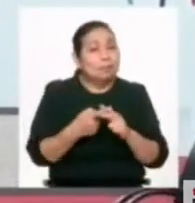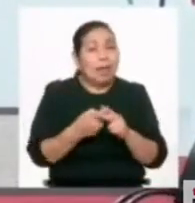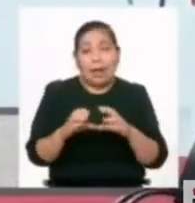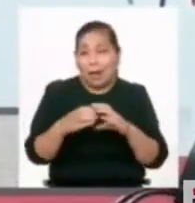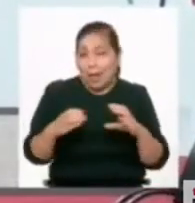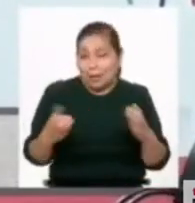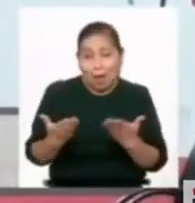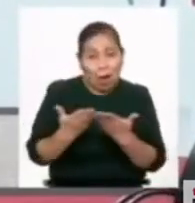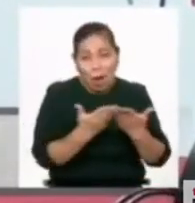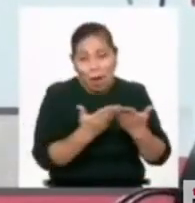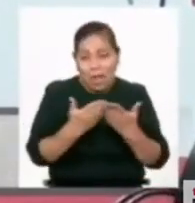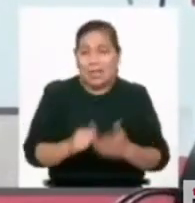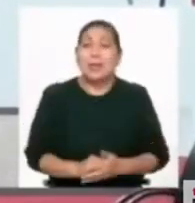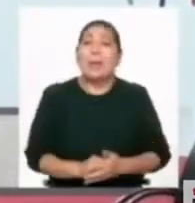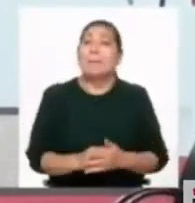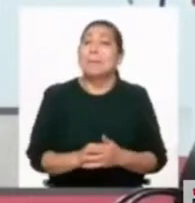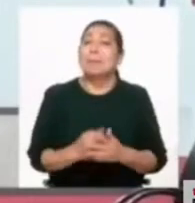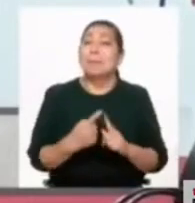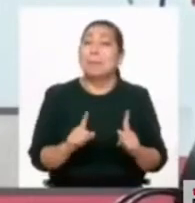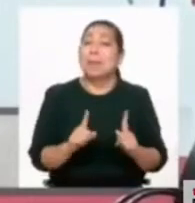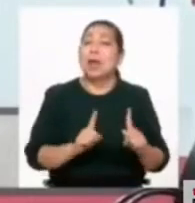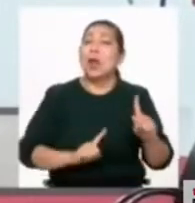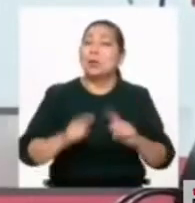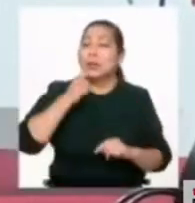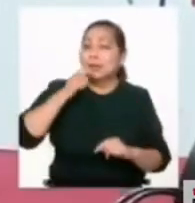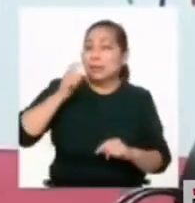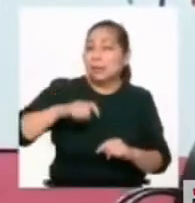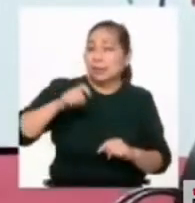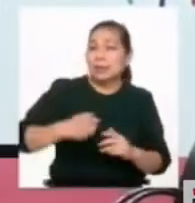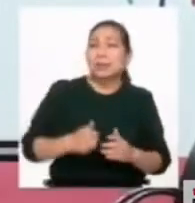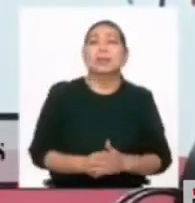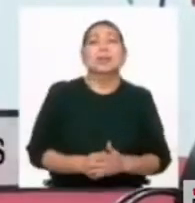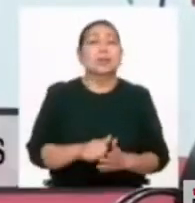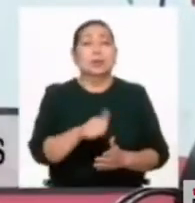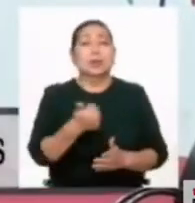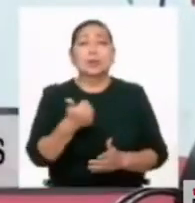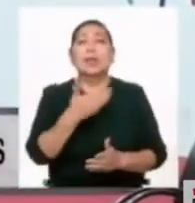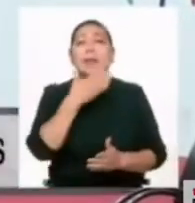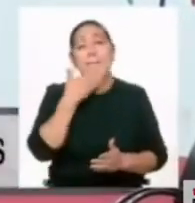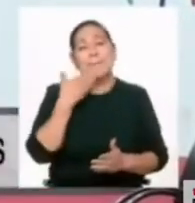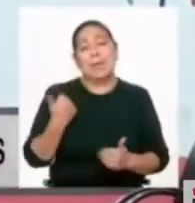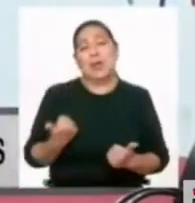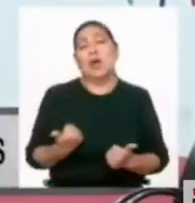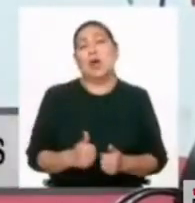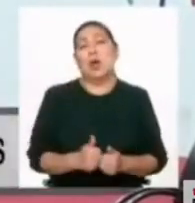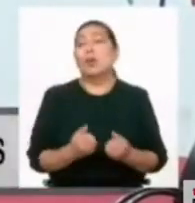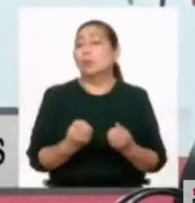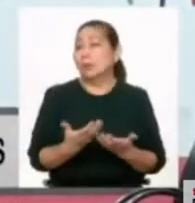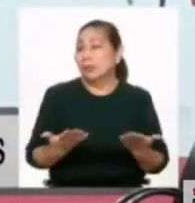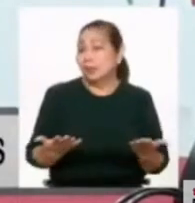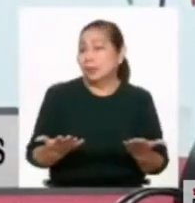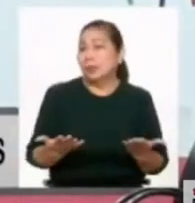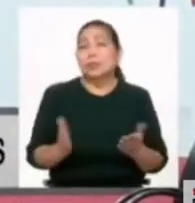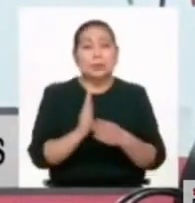inicien las clases, ¿no? Pero algunos necesitan todavía de otras mejoras. Incluso muchas